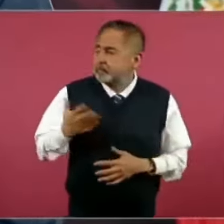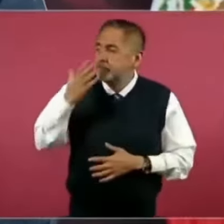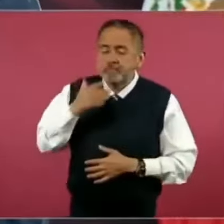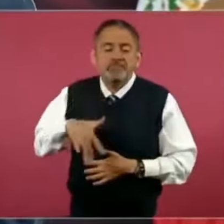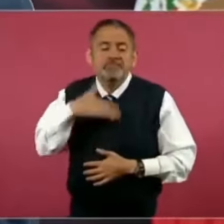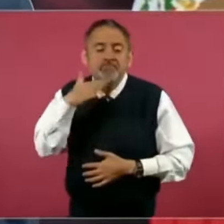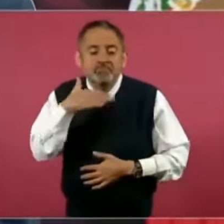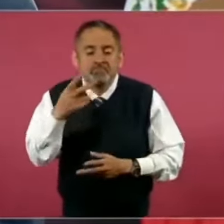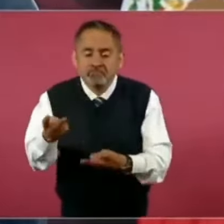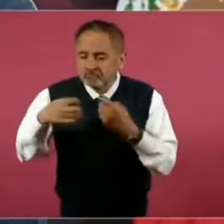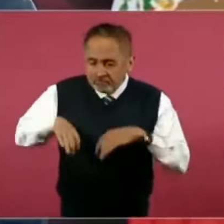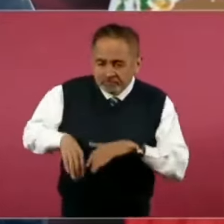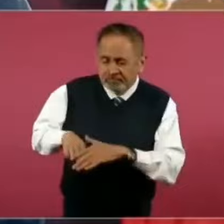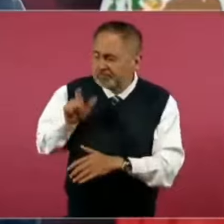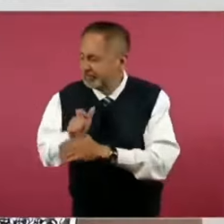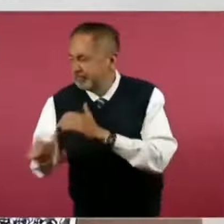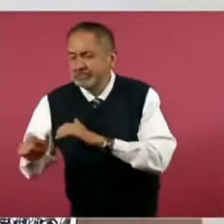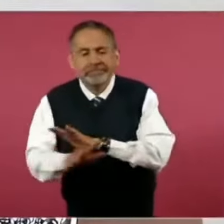que